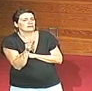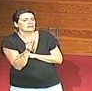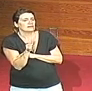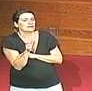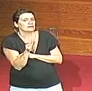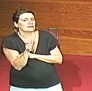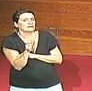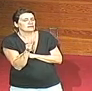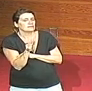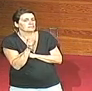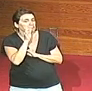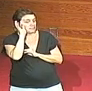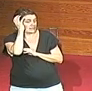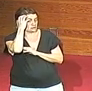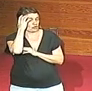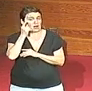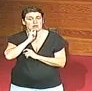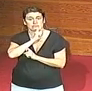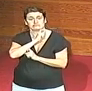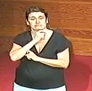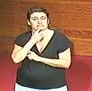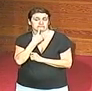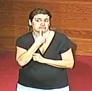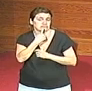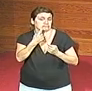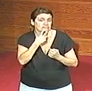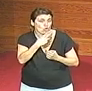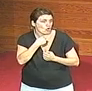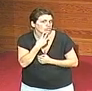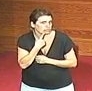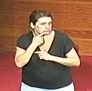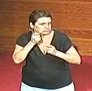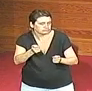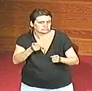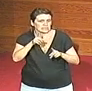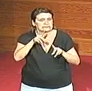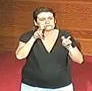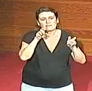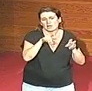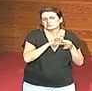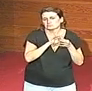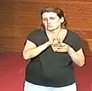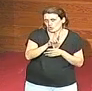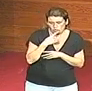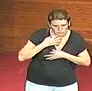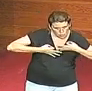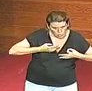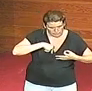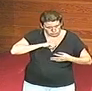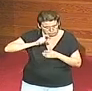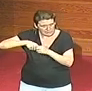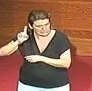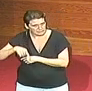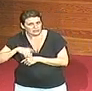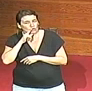una patronal te pueda escribir una columna en un periódico sobre determinado tema, porque entonces ahí estamos siendo juez y parte. No me refería a eso,